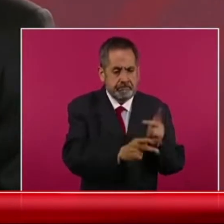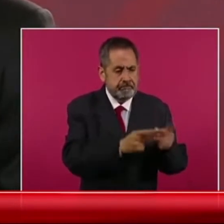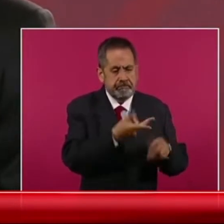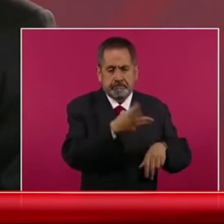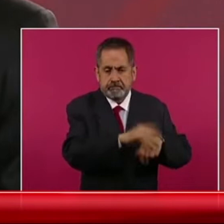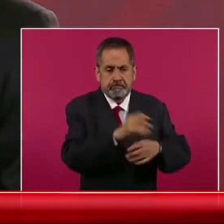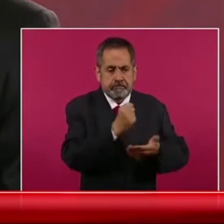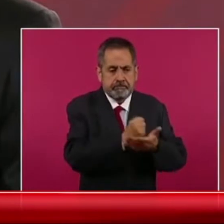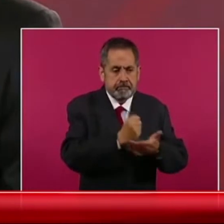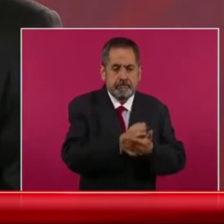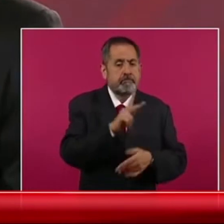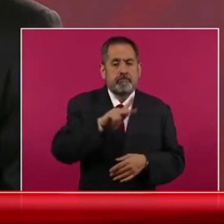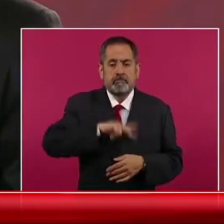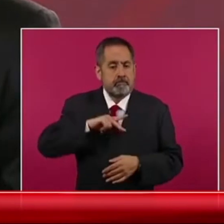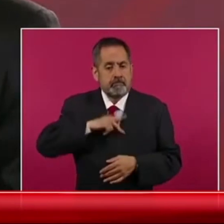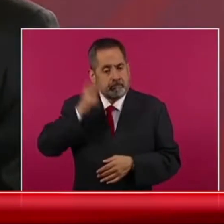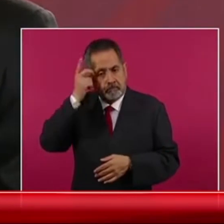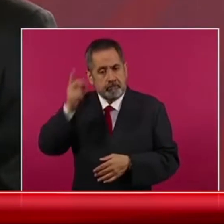concesiones.